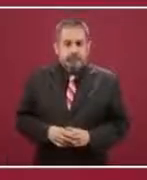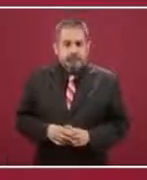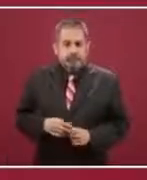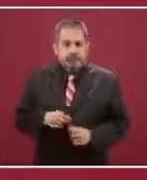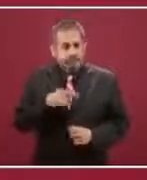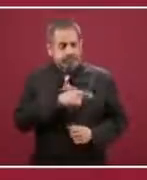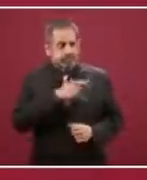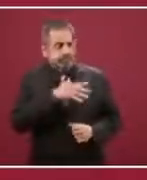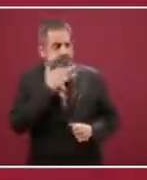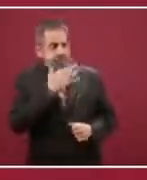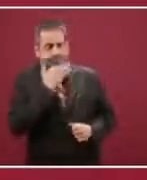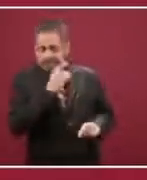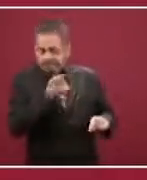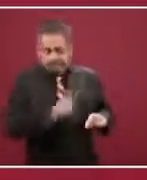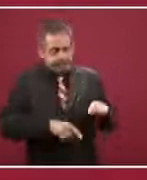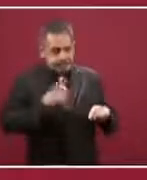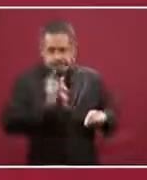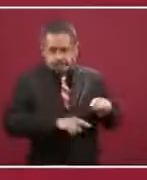limpiando